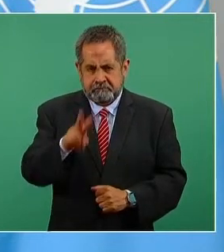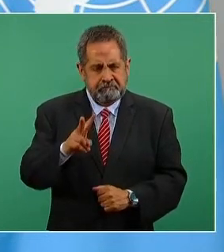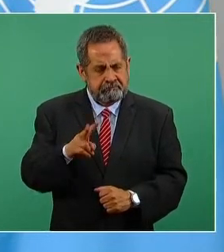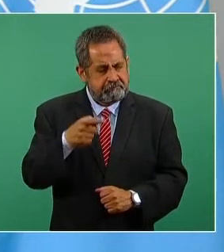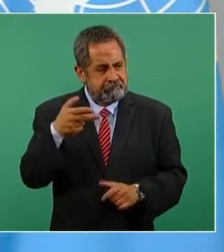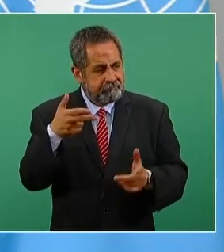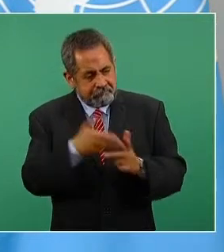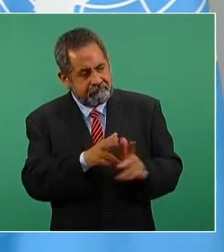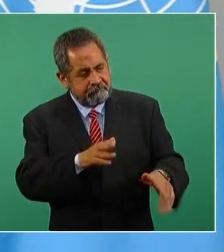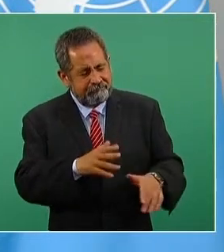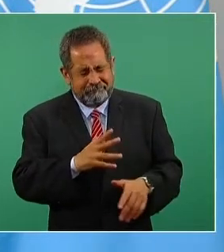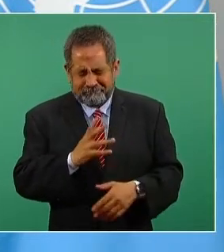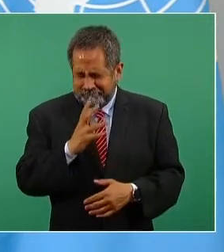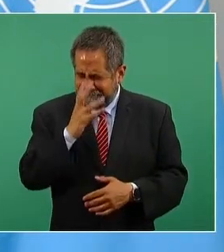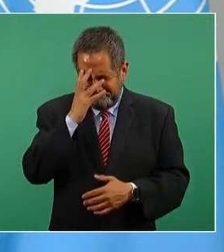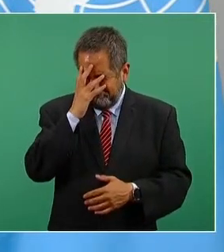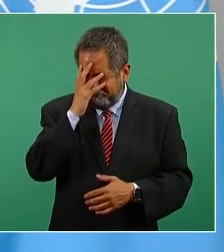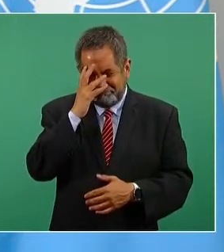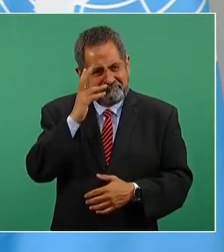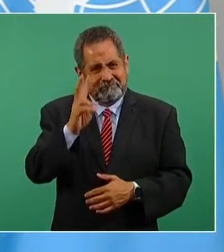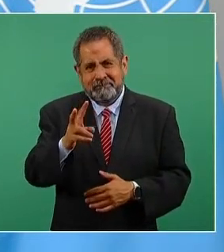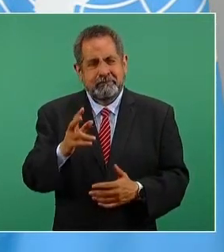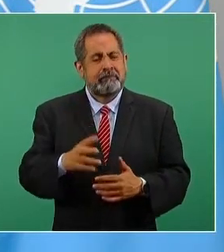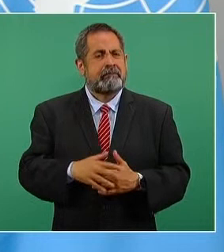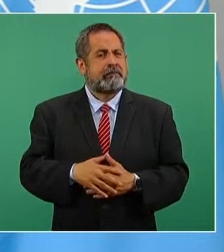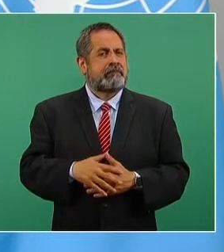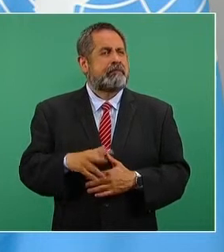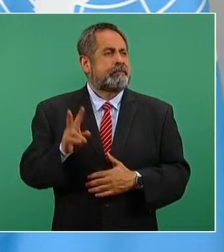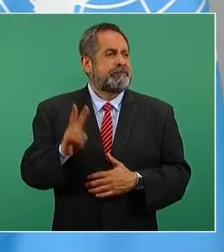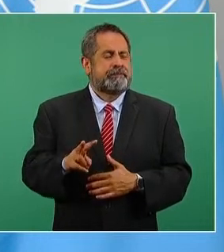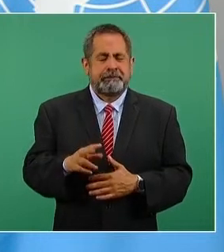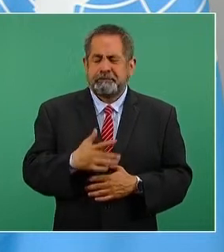vergonzoso y doloroso, desde luego.